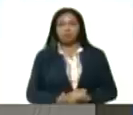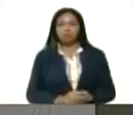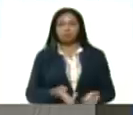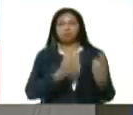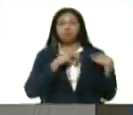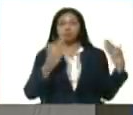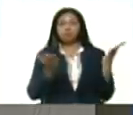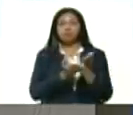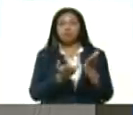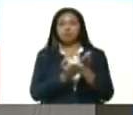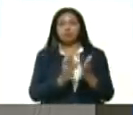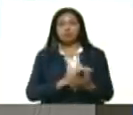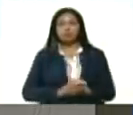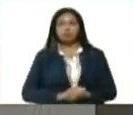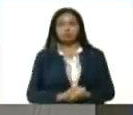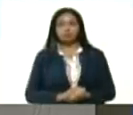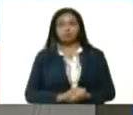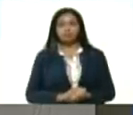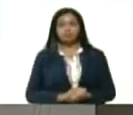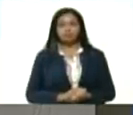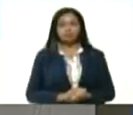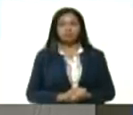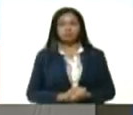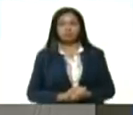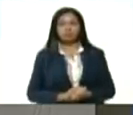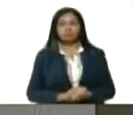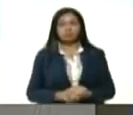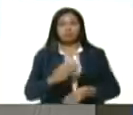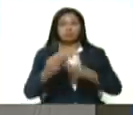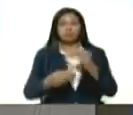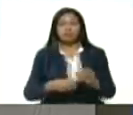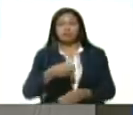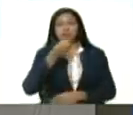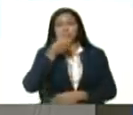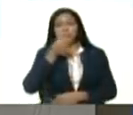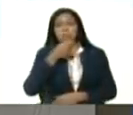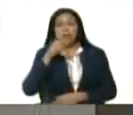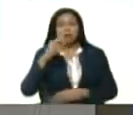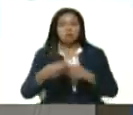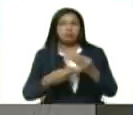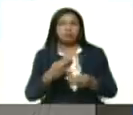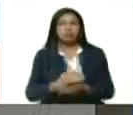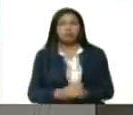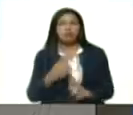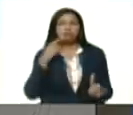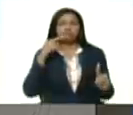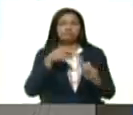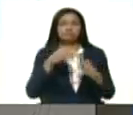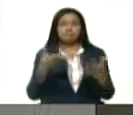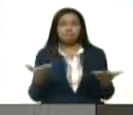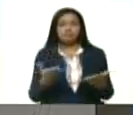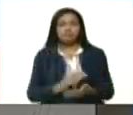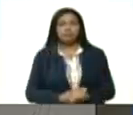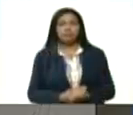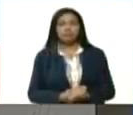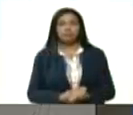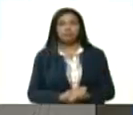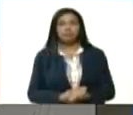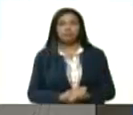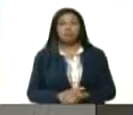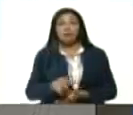escuela, cuando hace la declaración correspondiente, señala que un